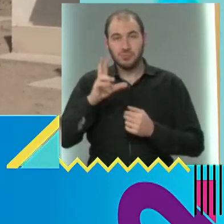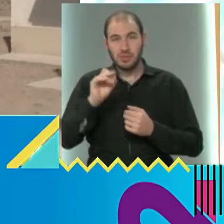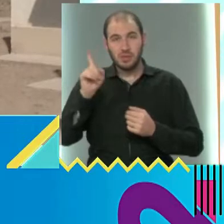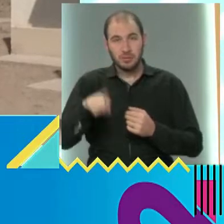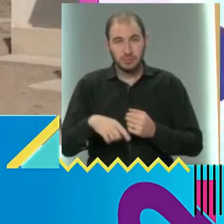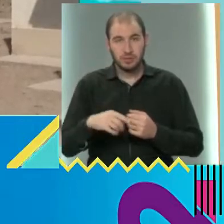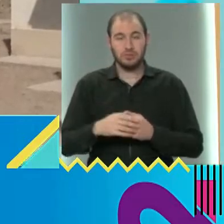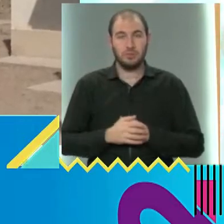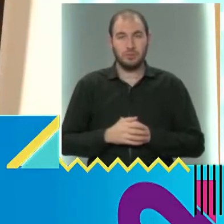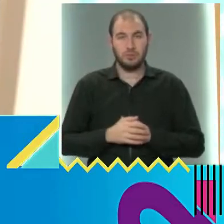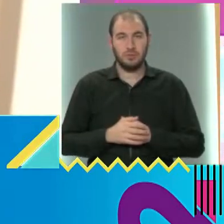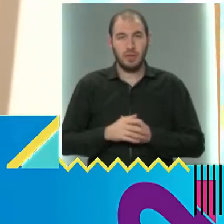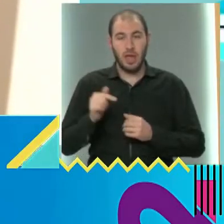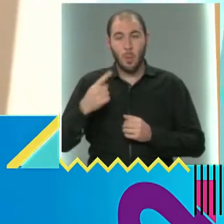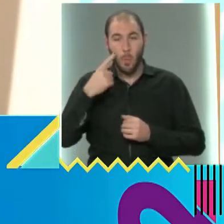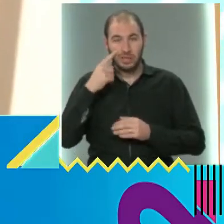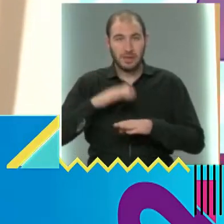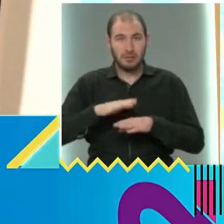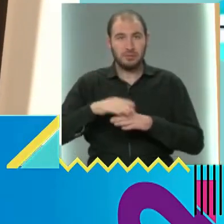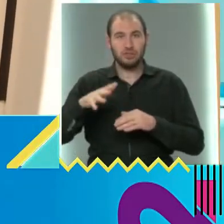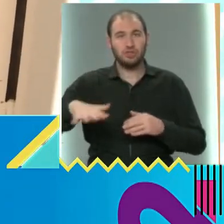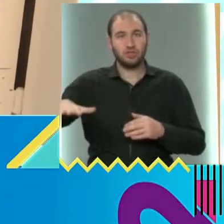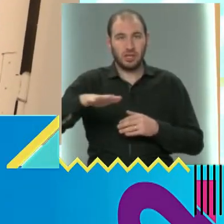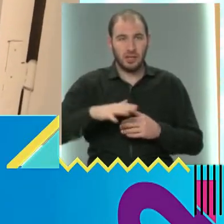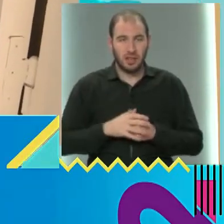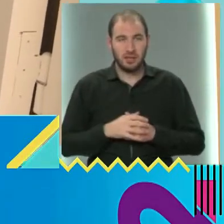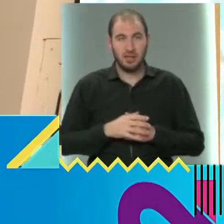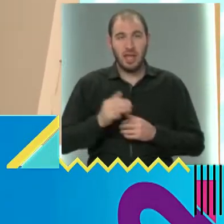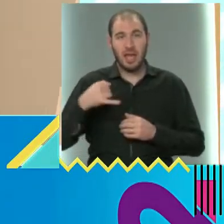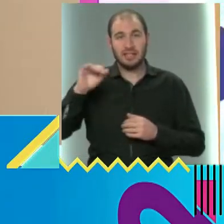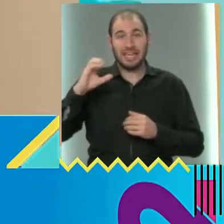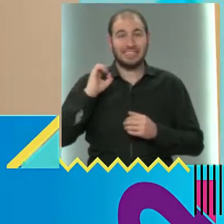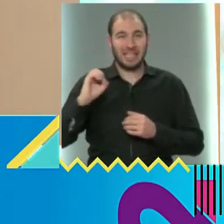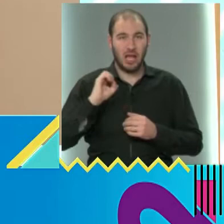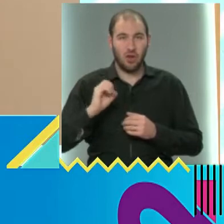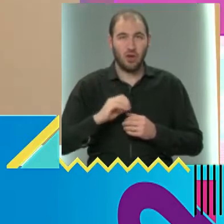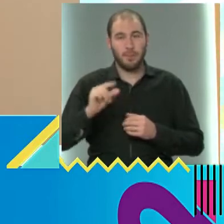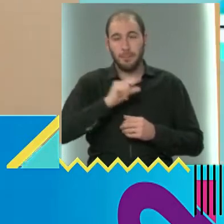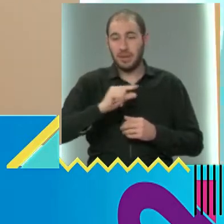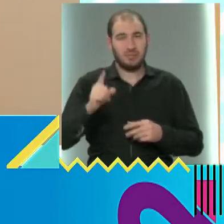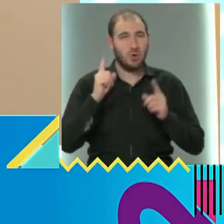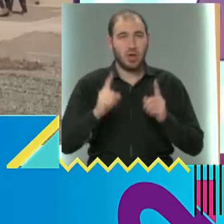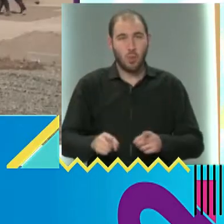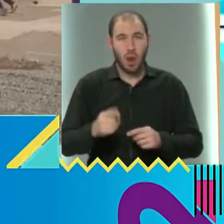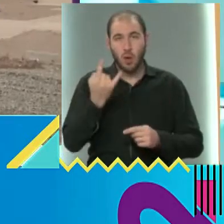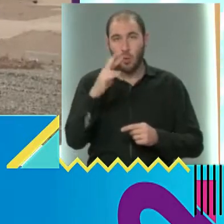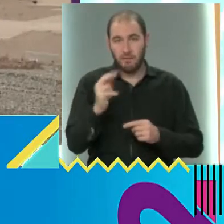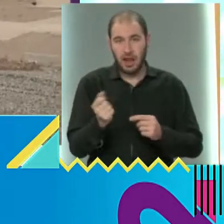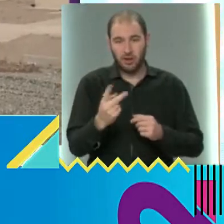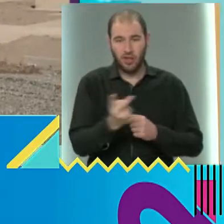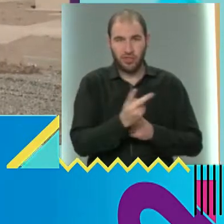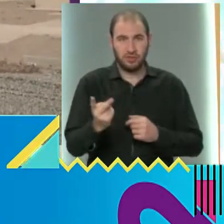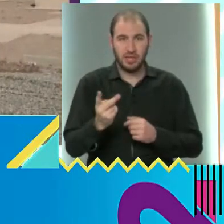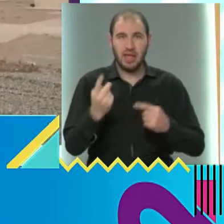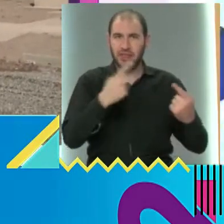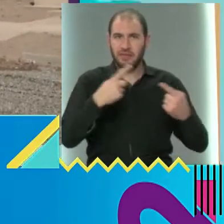30% está afectado a los municipios con vivienda social, donde la tasa va a ser 0 y donde el crédito igualmente va a ser UVA en los 2 casos. Con